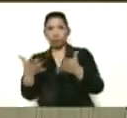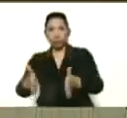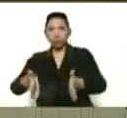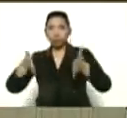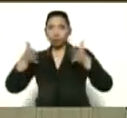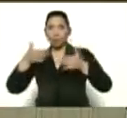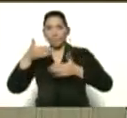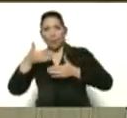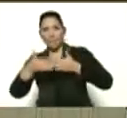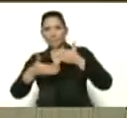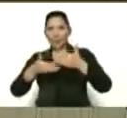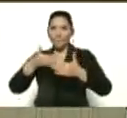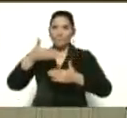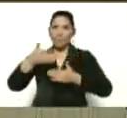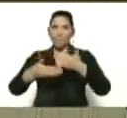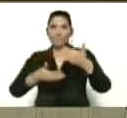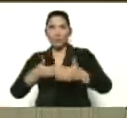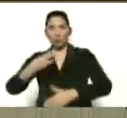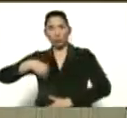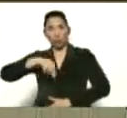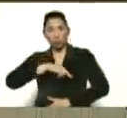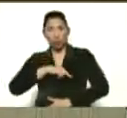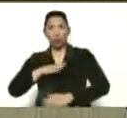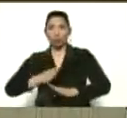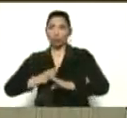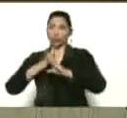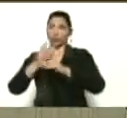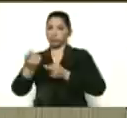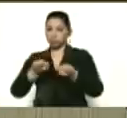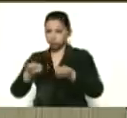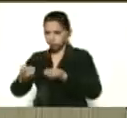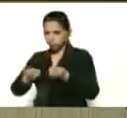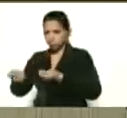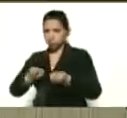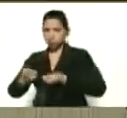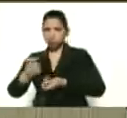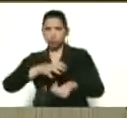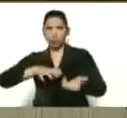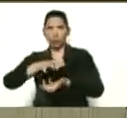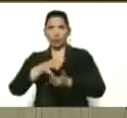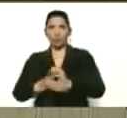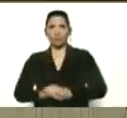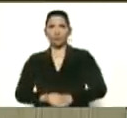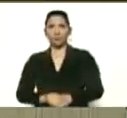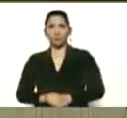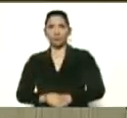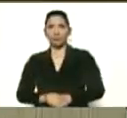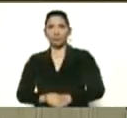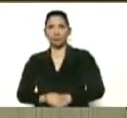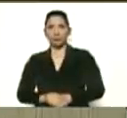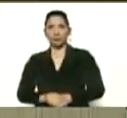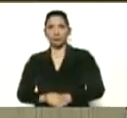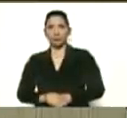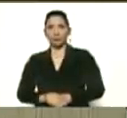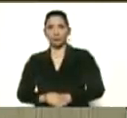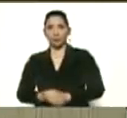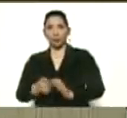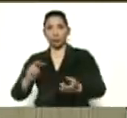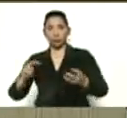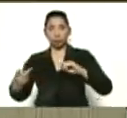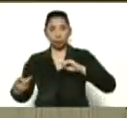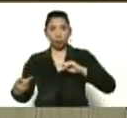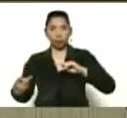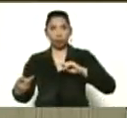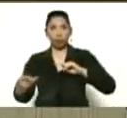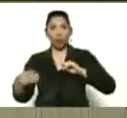ganándola. Estamos controlando la situación. Por el contrario, se convierte en una amenaza